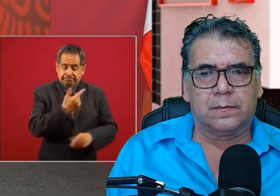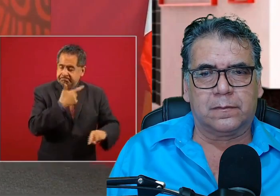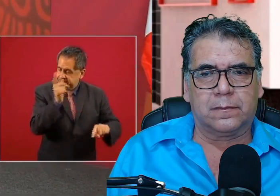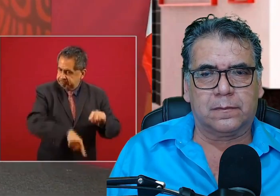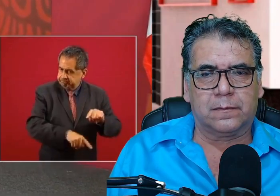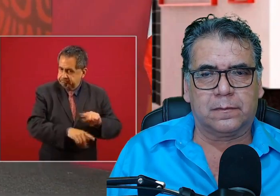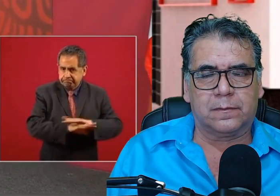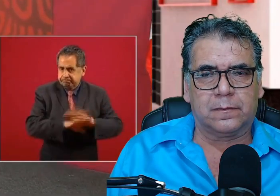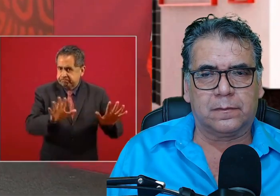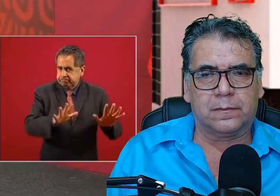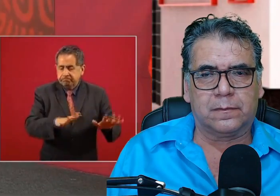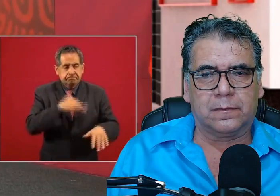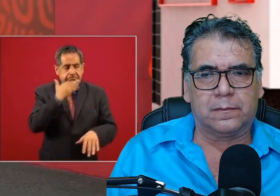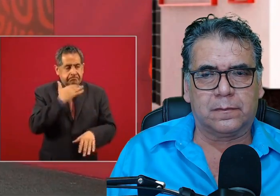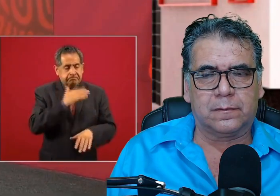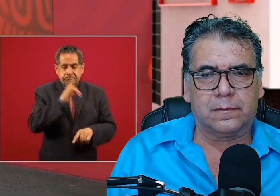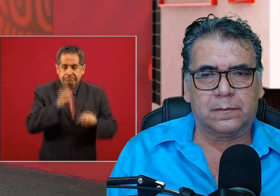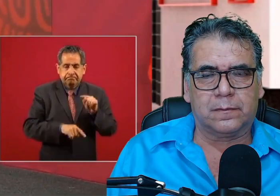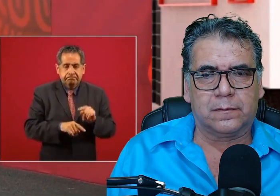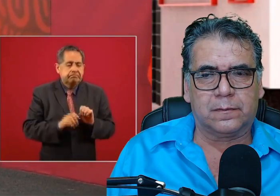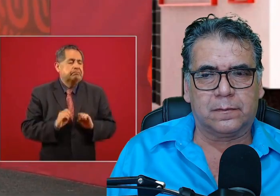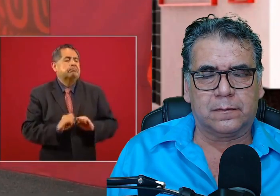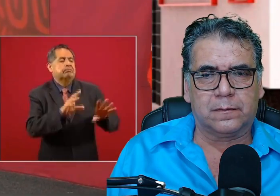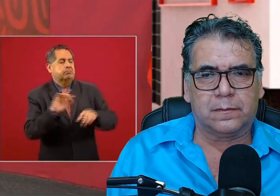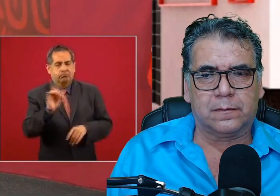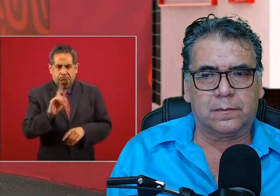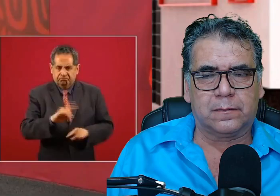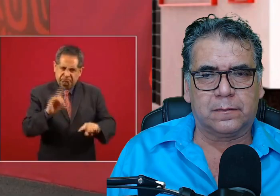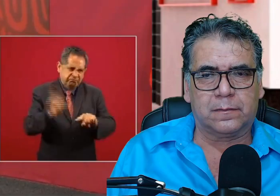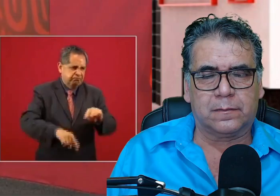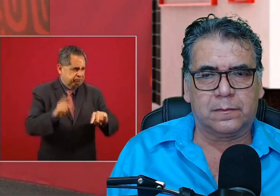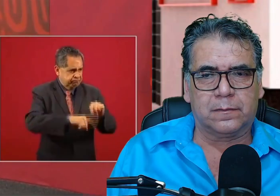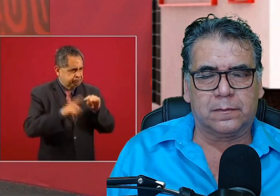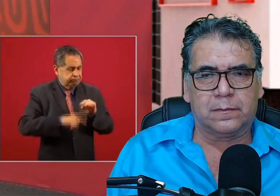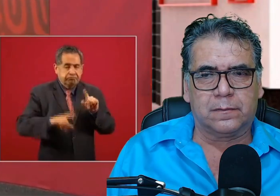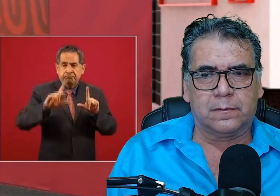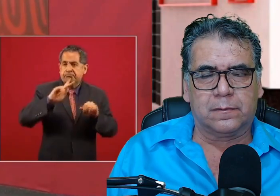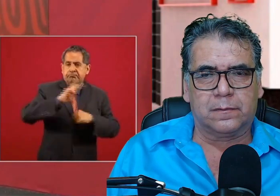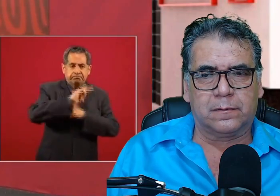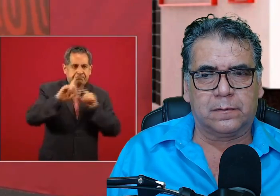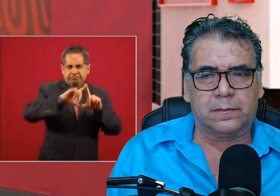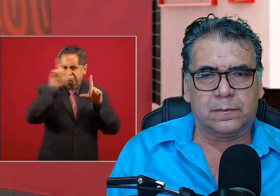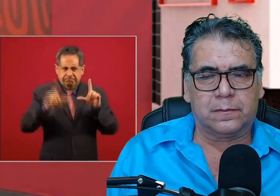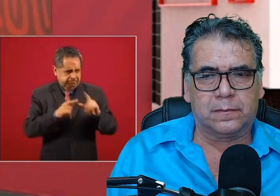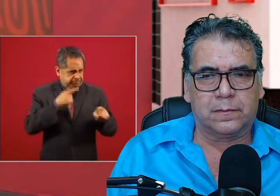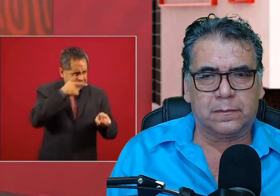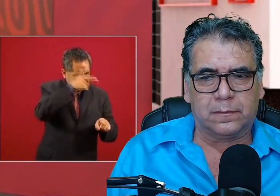pero no vamos a dejar de limpiar al país de corrupción.